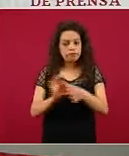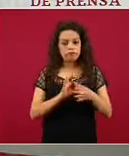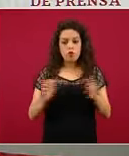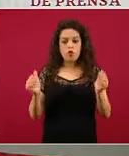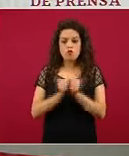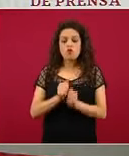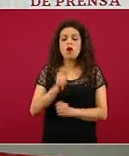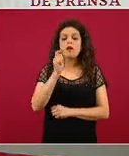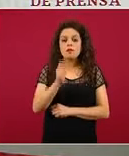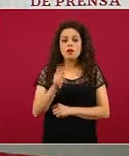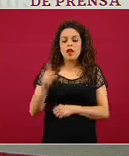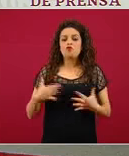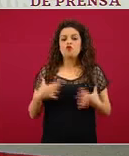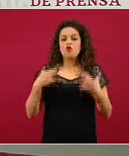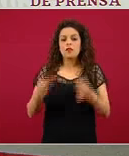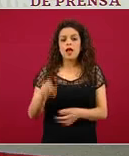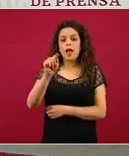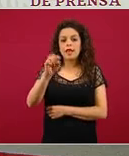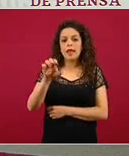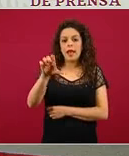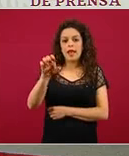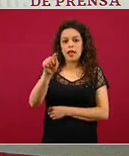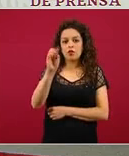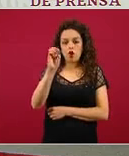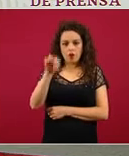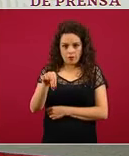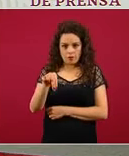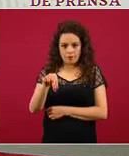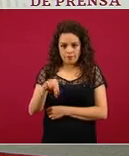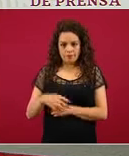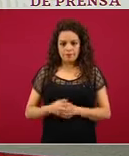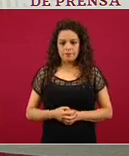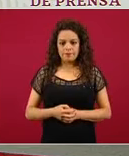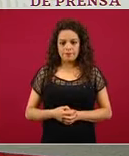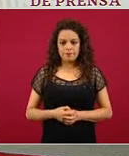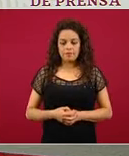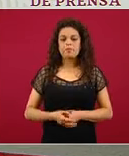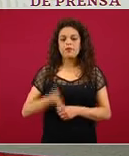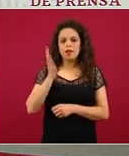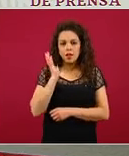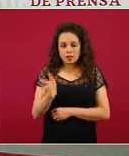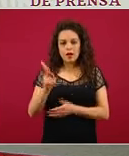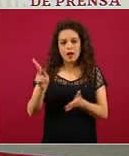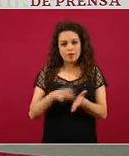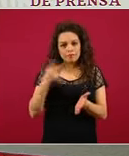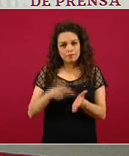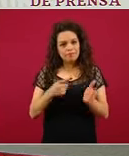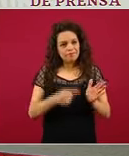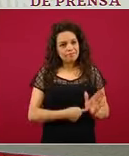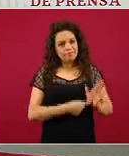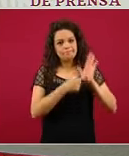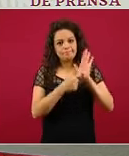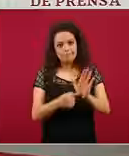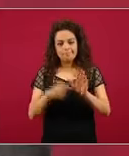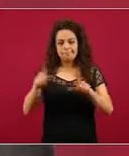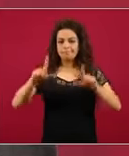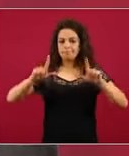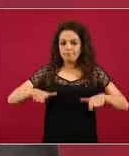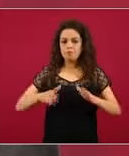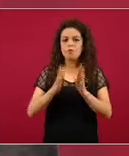Teletón. Y les pido, si vemos el portal web, lo hemos puesto en innumerables ocasiones, invito al público, cuando tengan una inquietud,